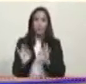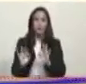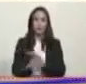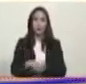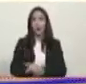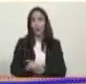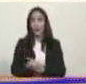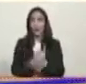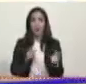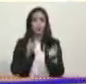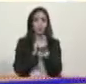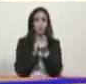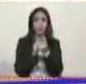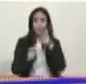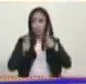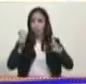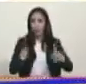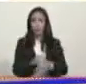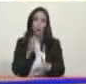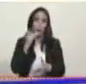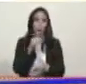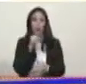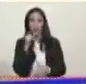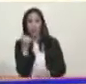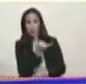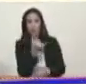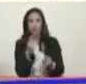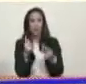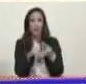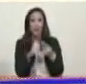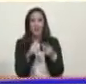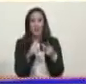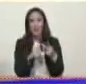atención al transportista en cuanto a las denuncias y